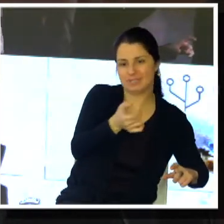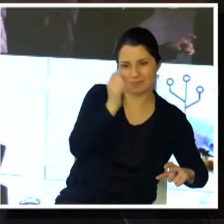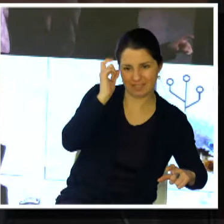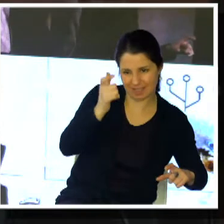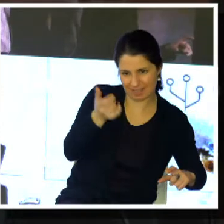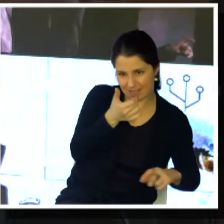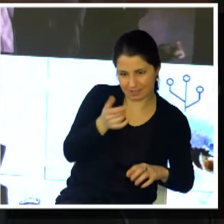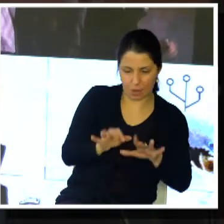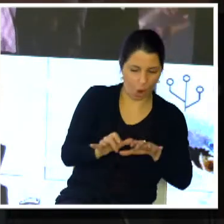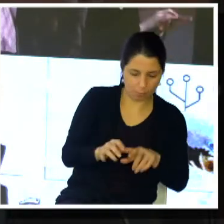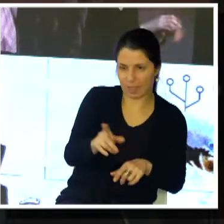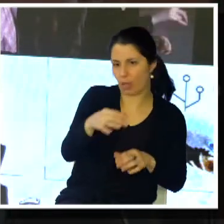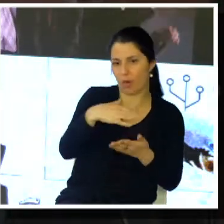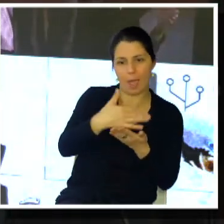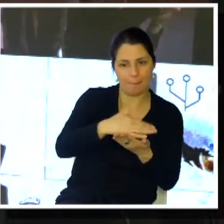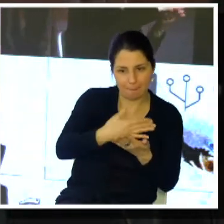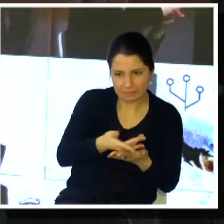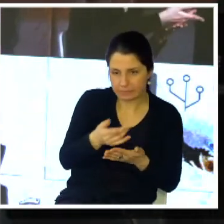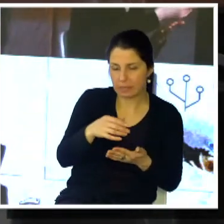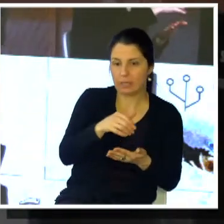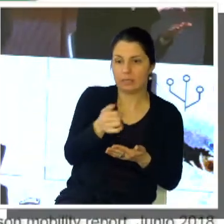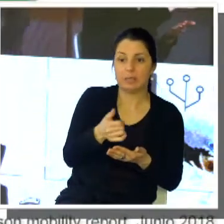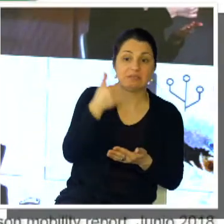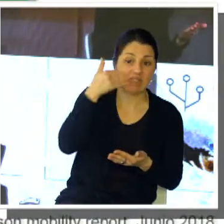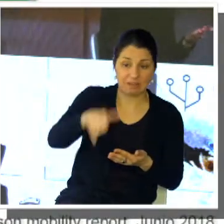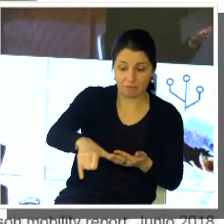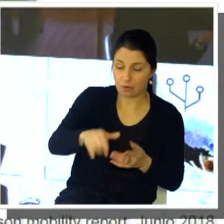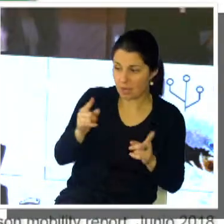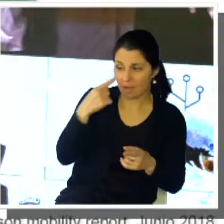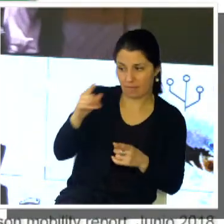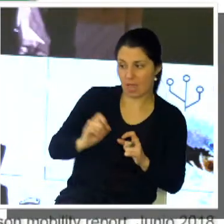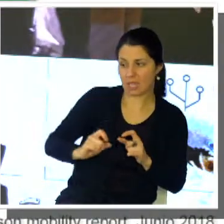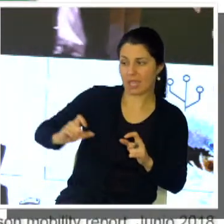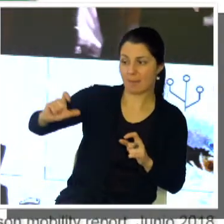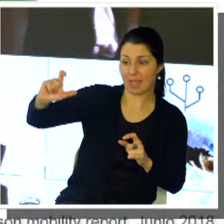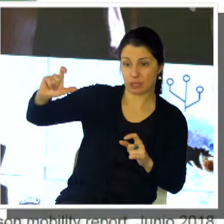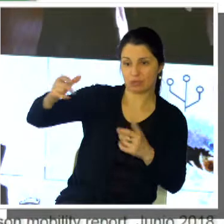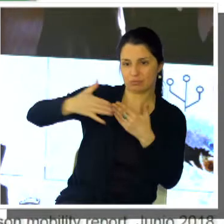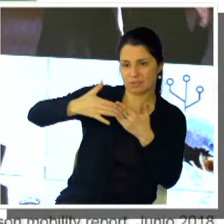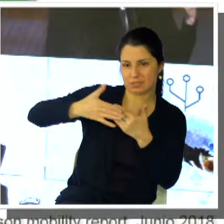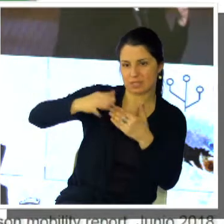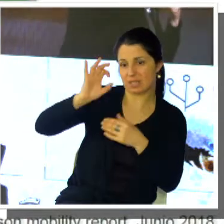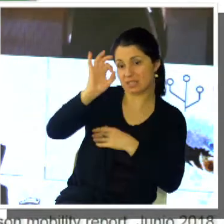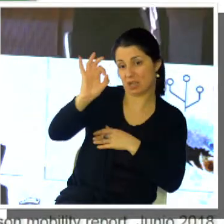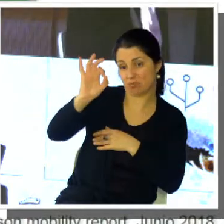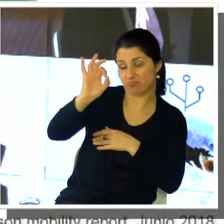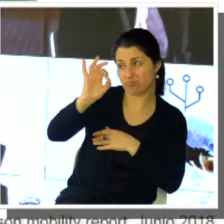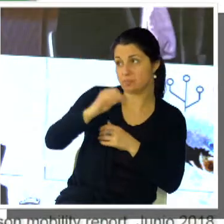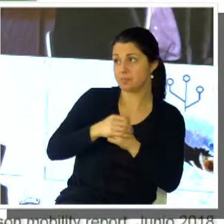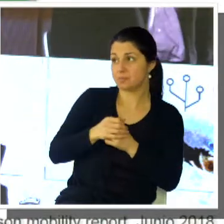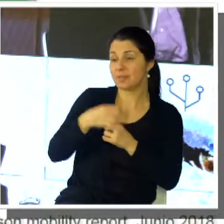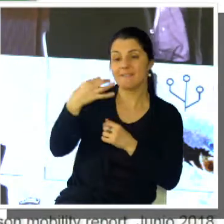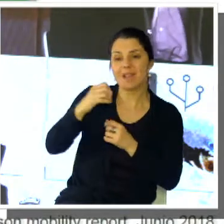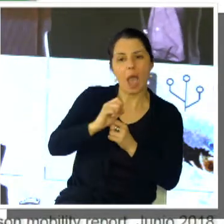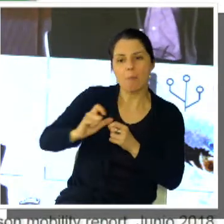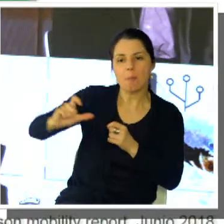mano, computadoras, PCs y teléfonos fijos, bueno, ahí ven que el incremento es cercano a cero. O sea, el verdadero